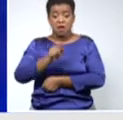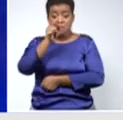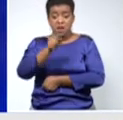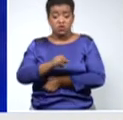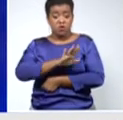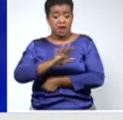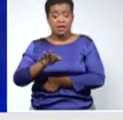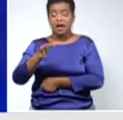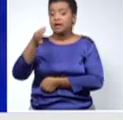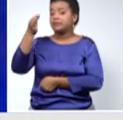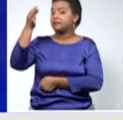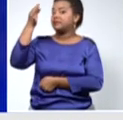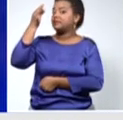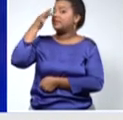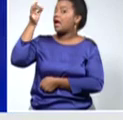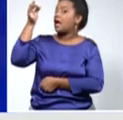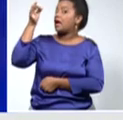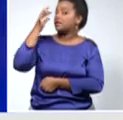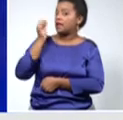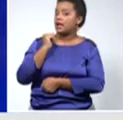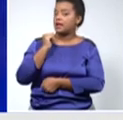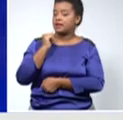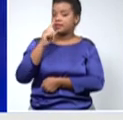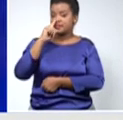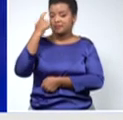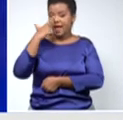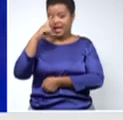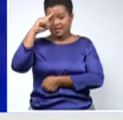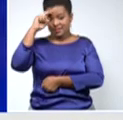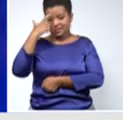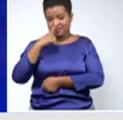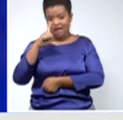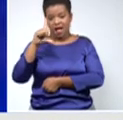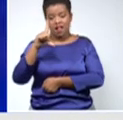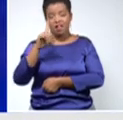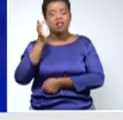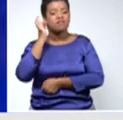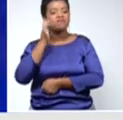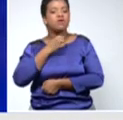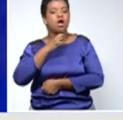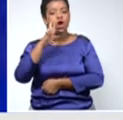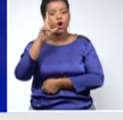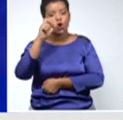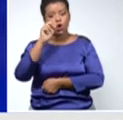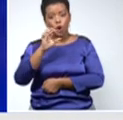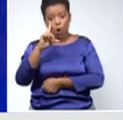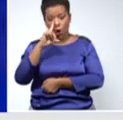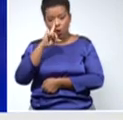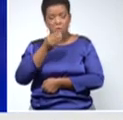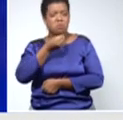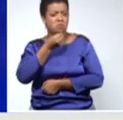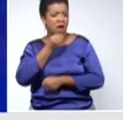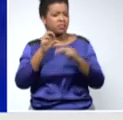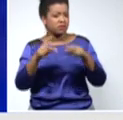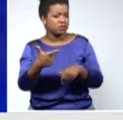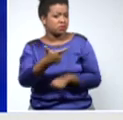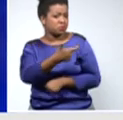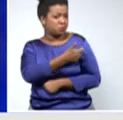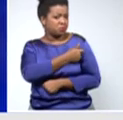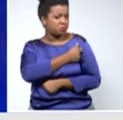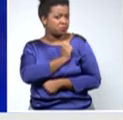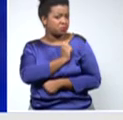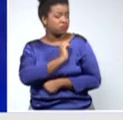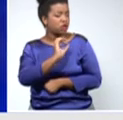nasalferón, ¿puede vacunarse nuevamente? ¿Tendría alguna medida para